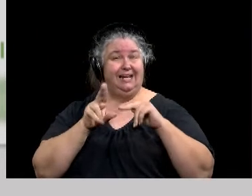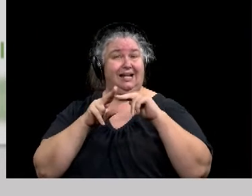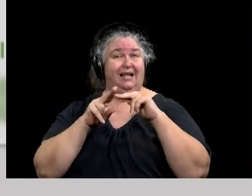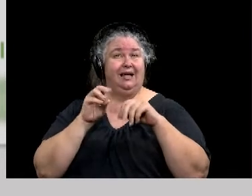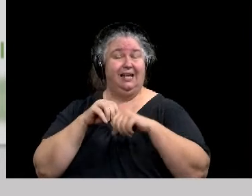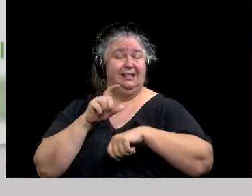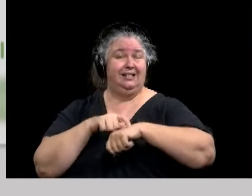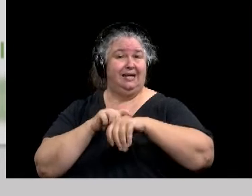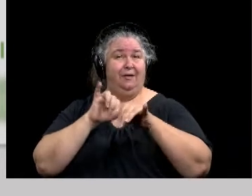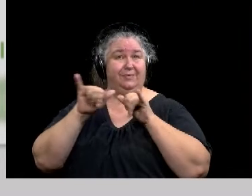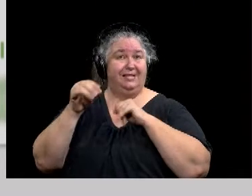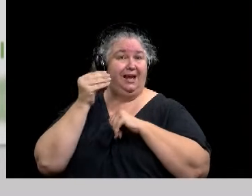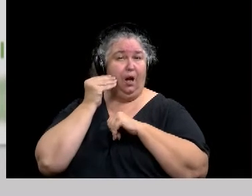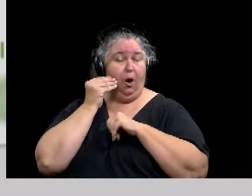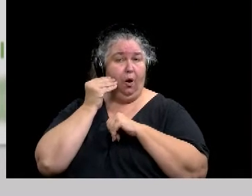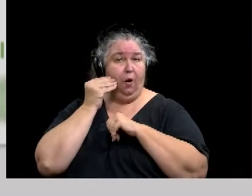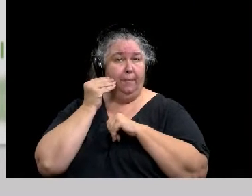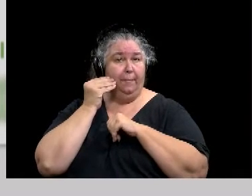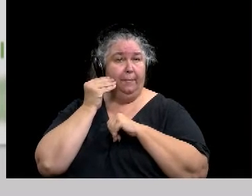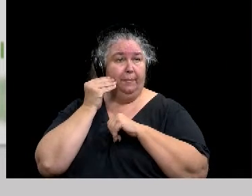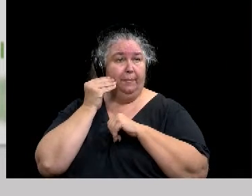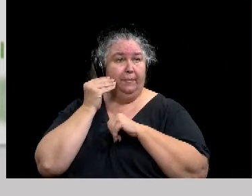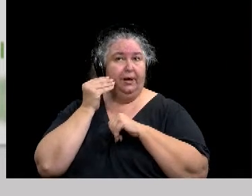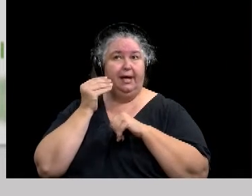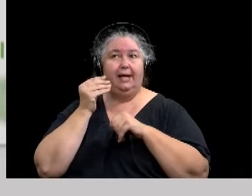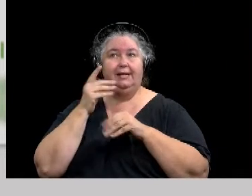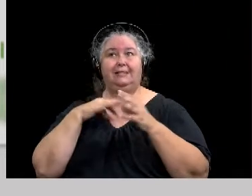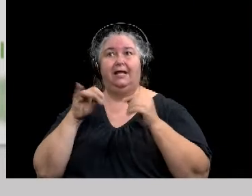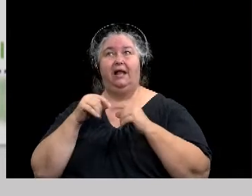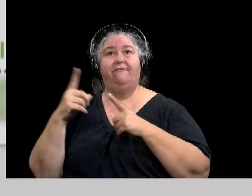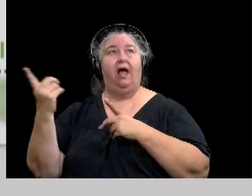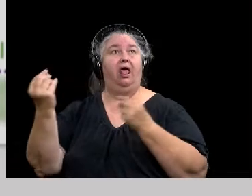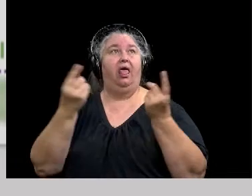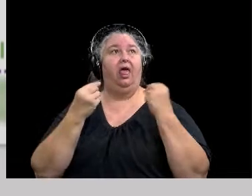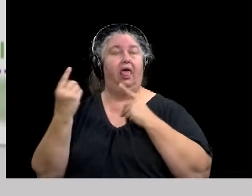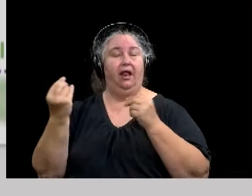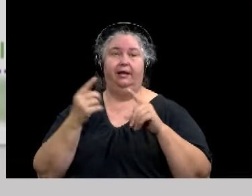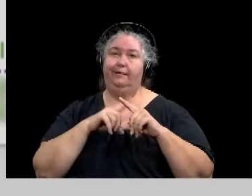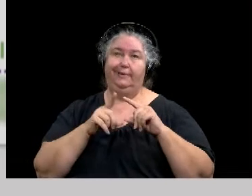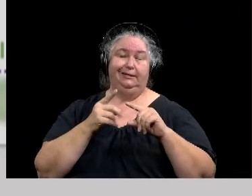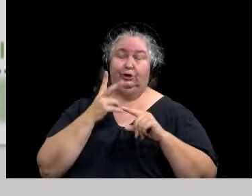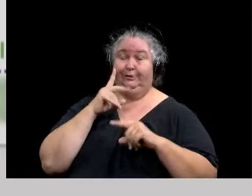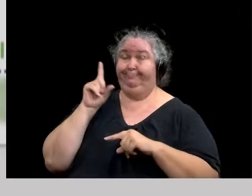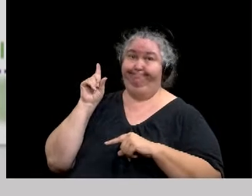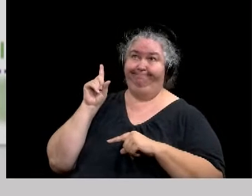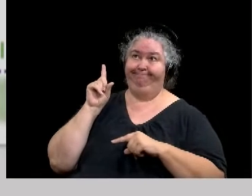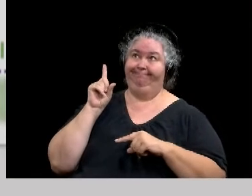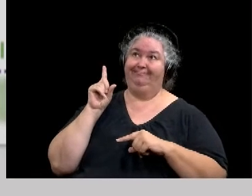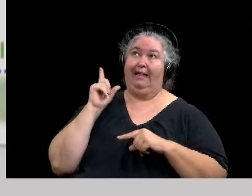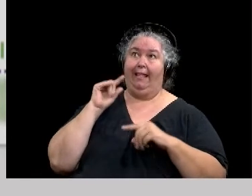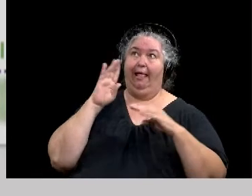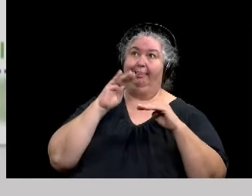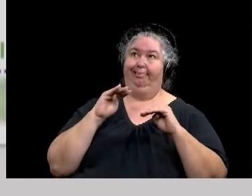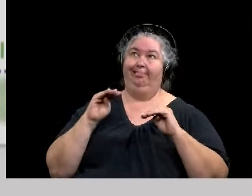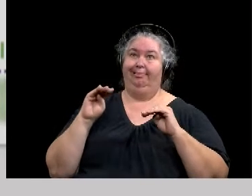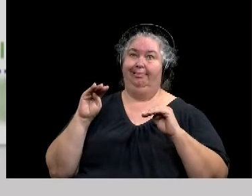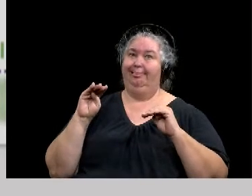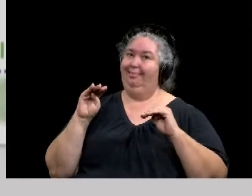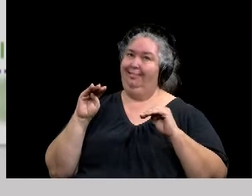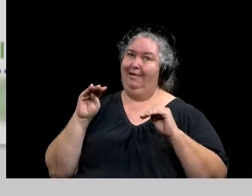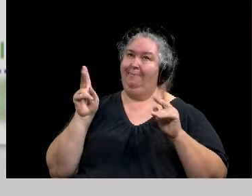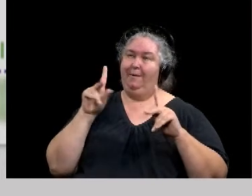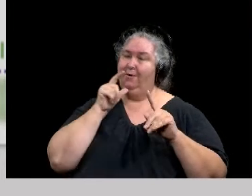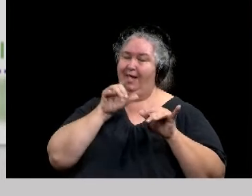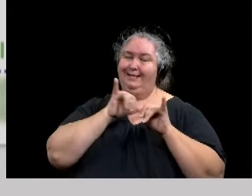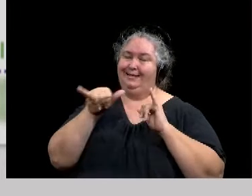sitios de residencia que estamos en nuestras casas en comparación de que estemos allá afuera podemos